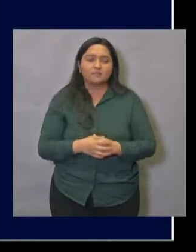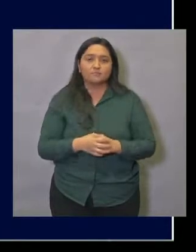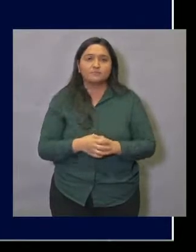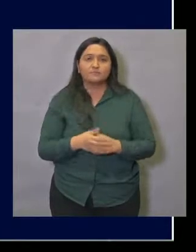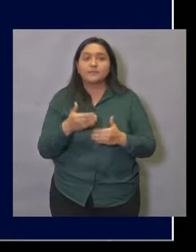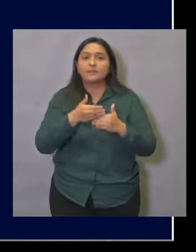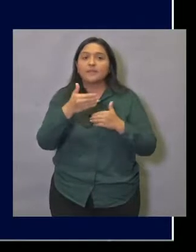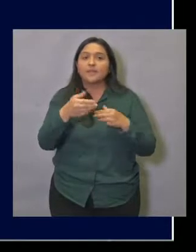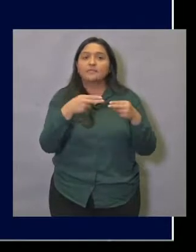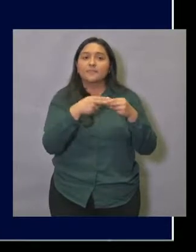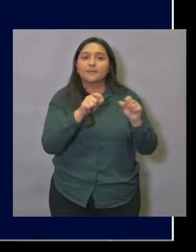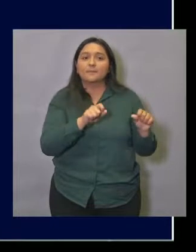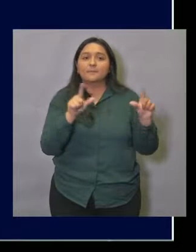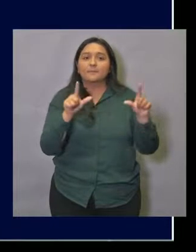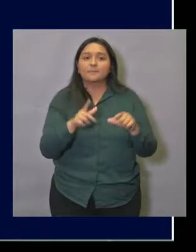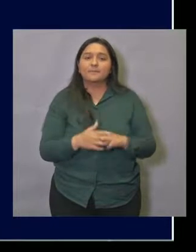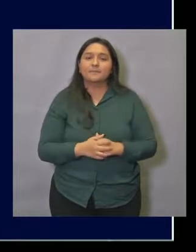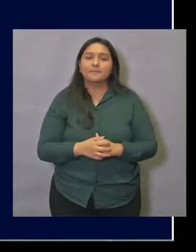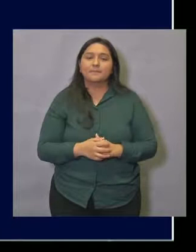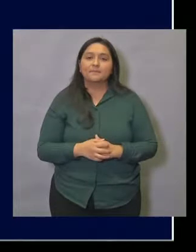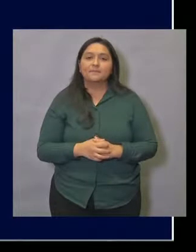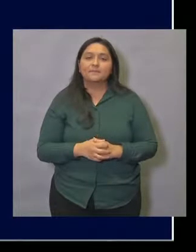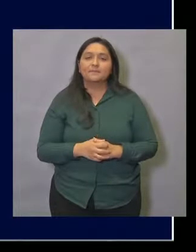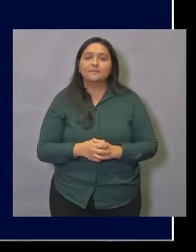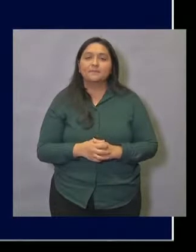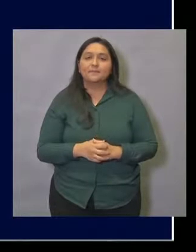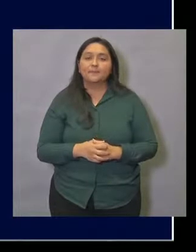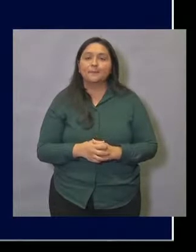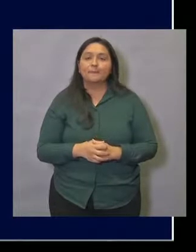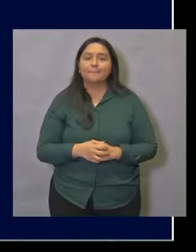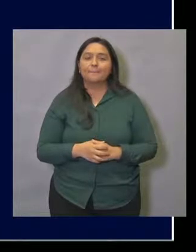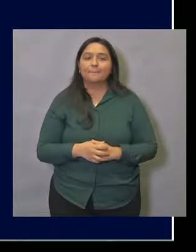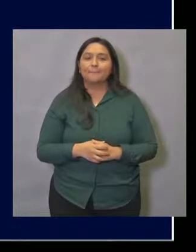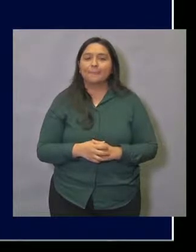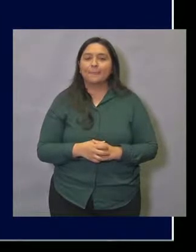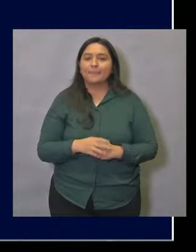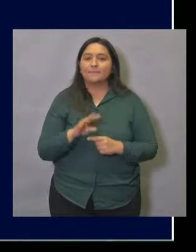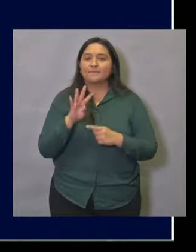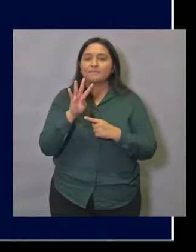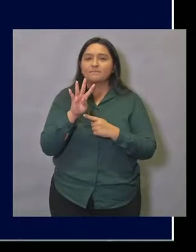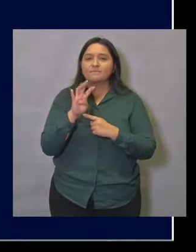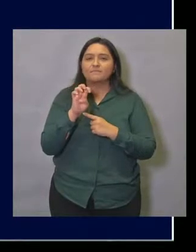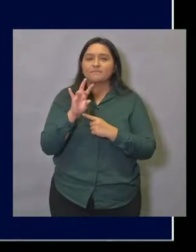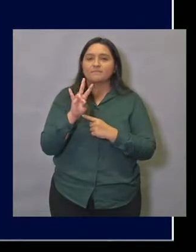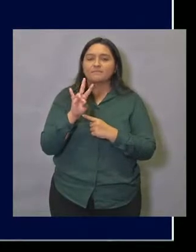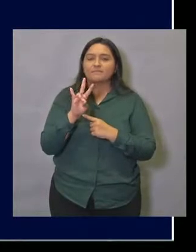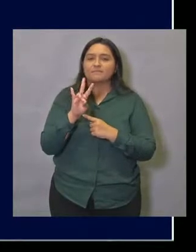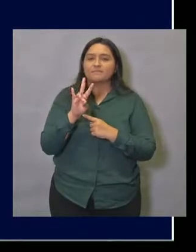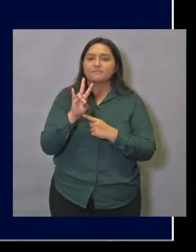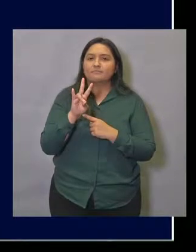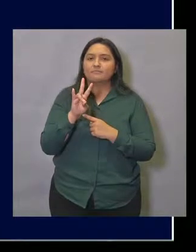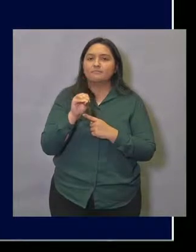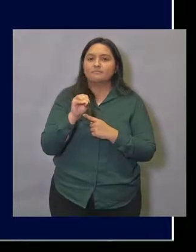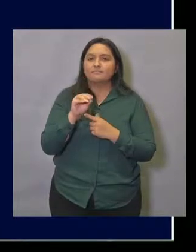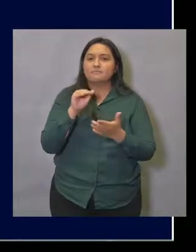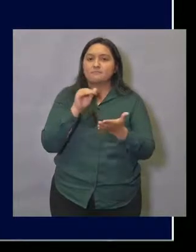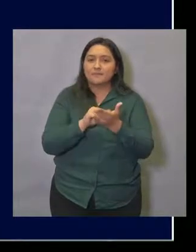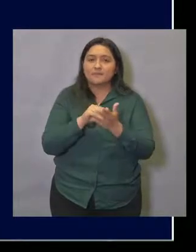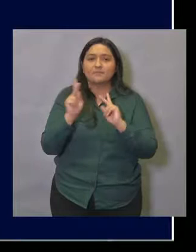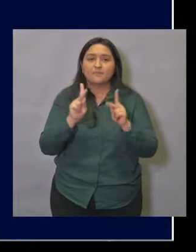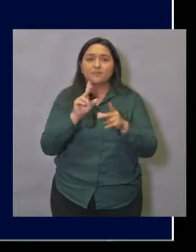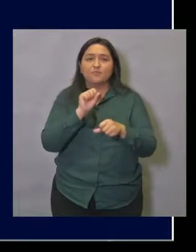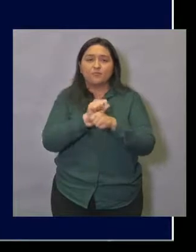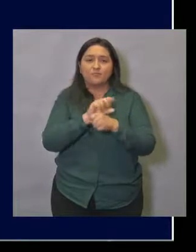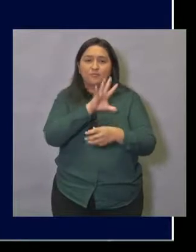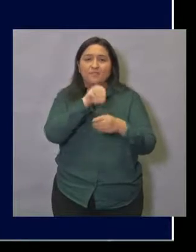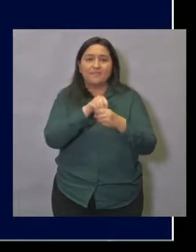Next slide, please. Se estima que 470,000 personas trabajan en el sector de la agricultura